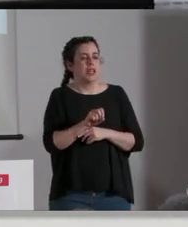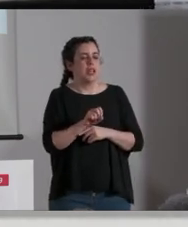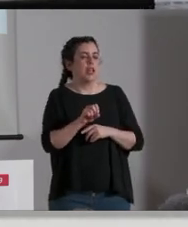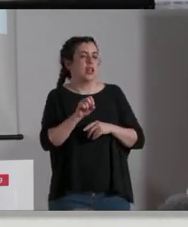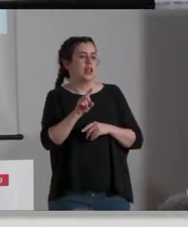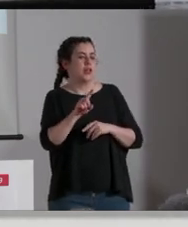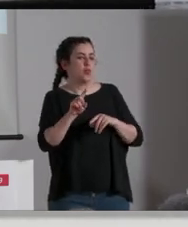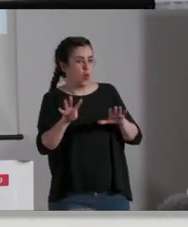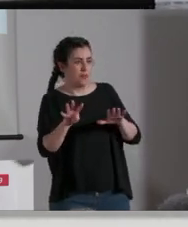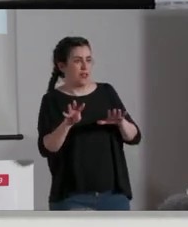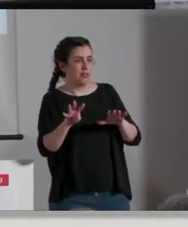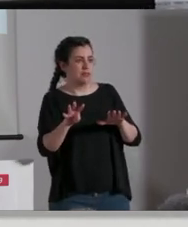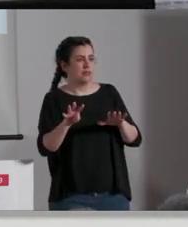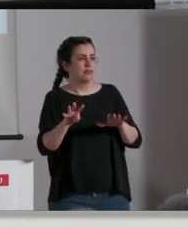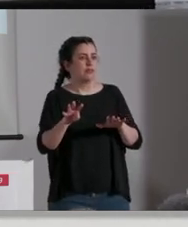el espacio.